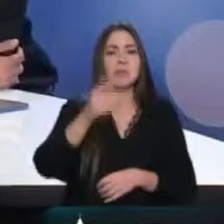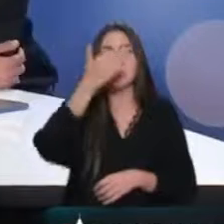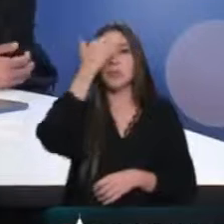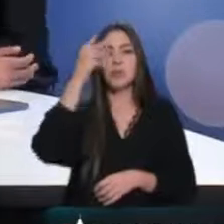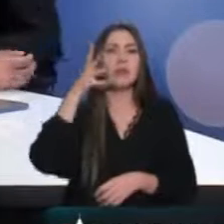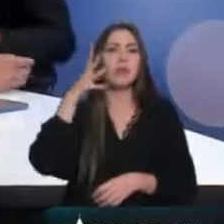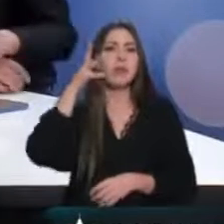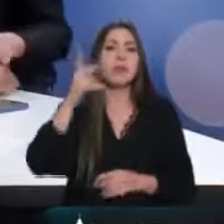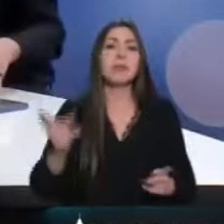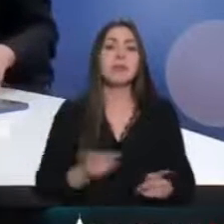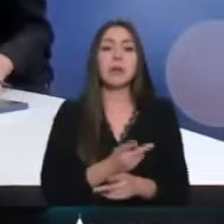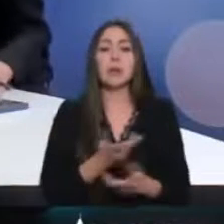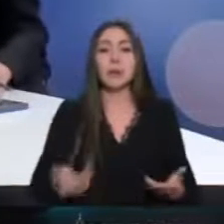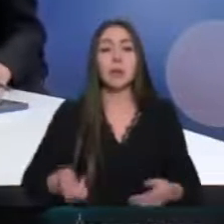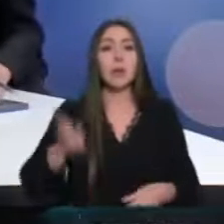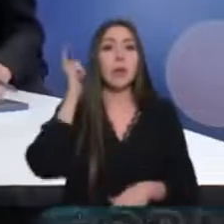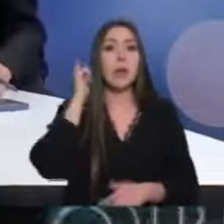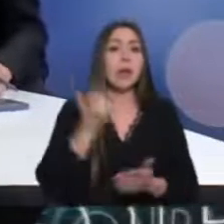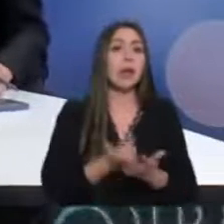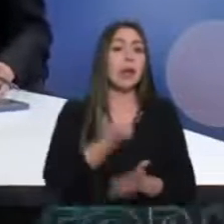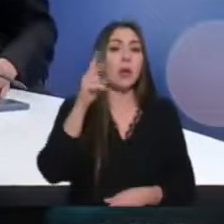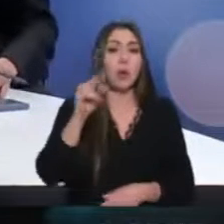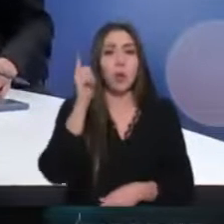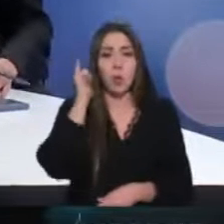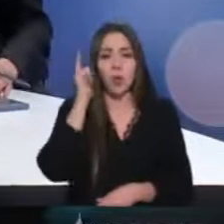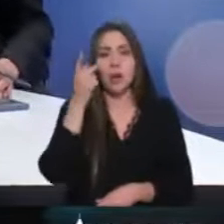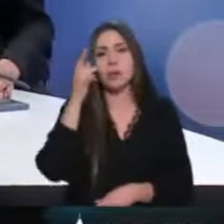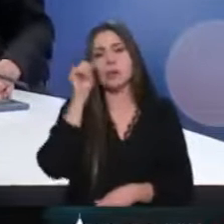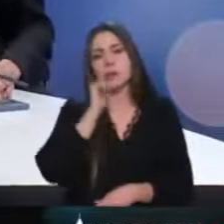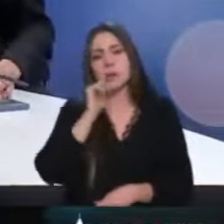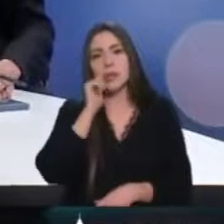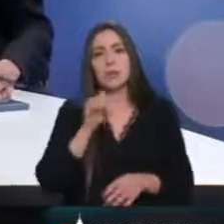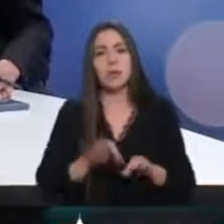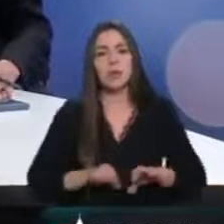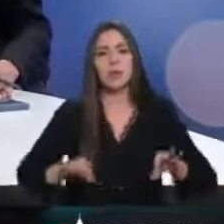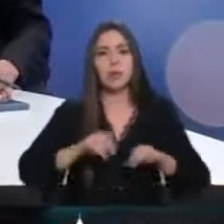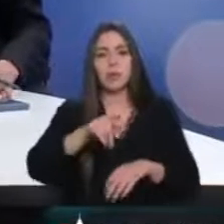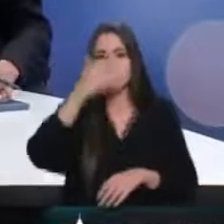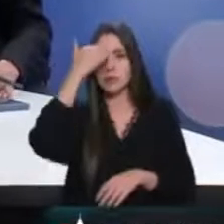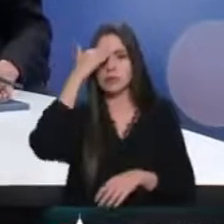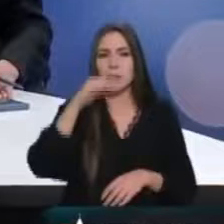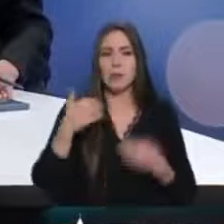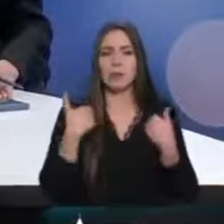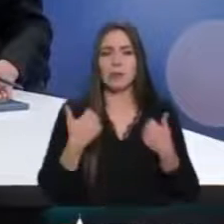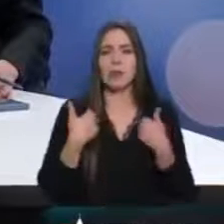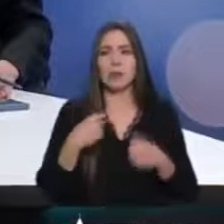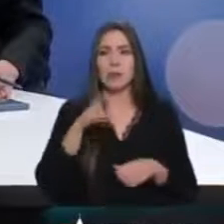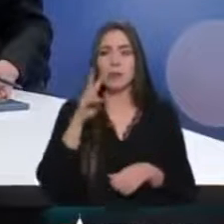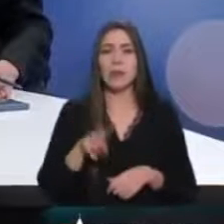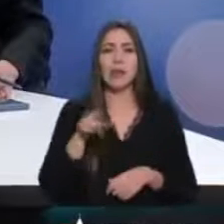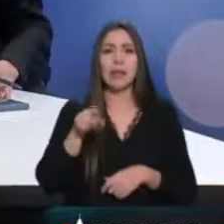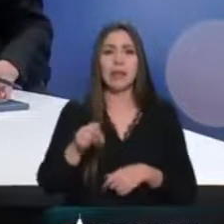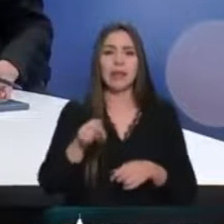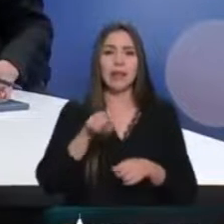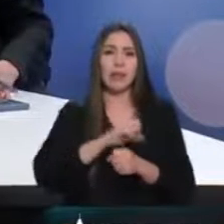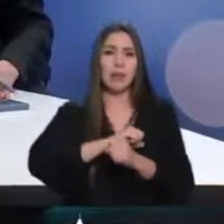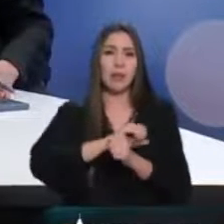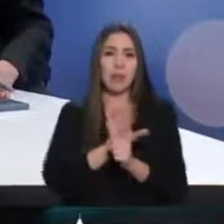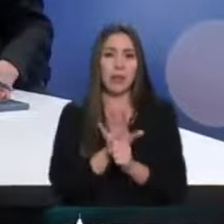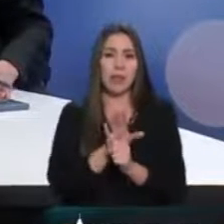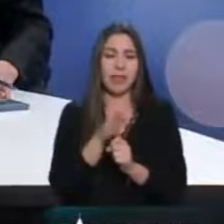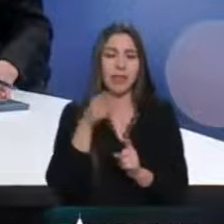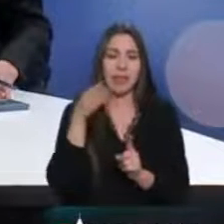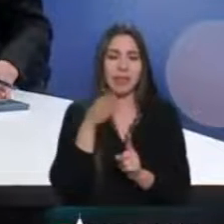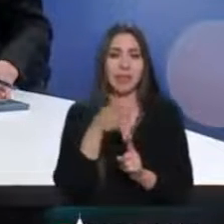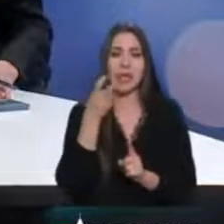deparar el futuro. Ojalá que no sea nada grave, pero es importante siempre ser muy realistas y entender que el COVID es un tema que en este momento del